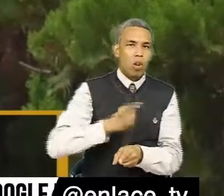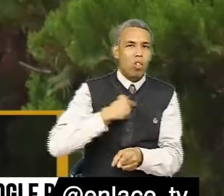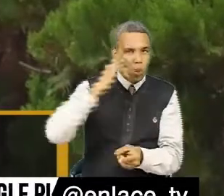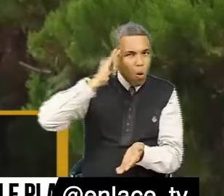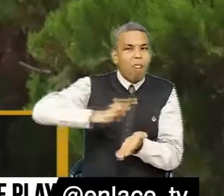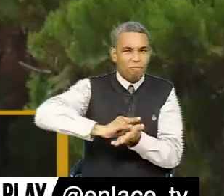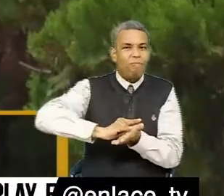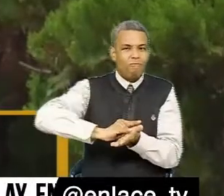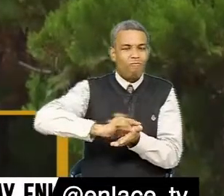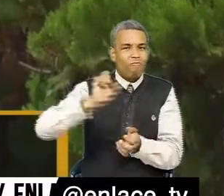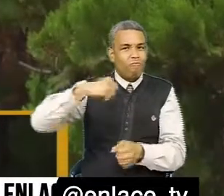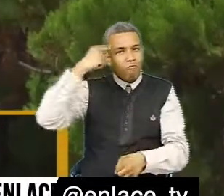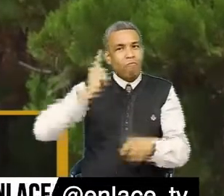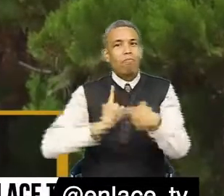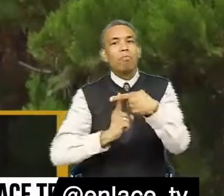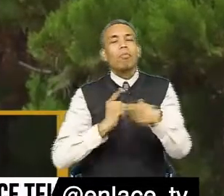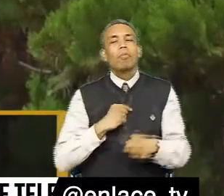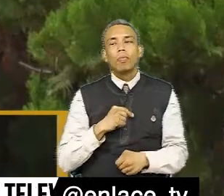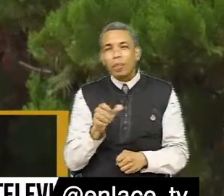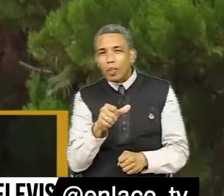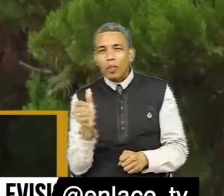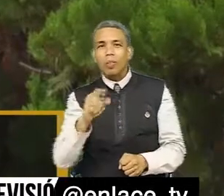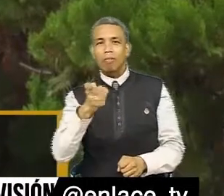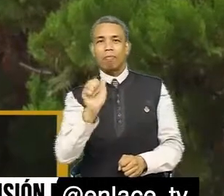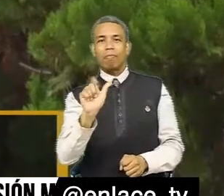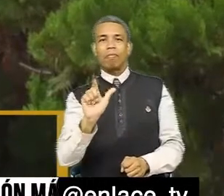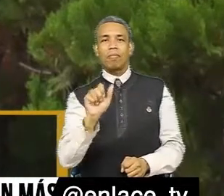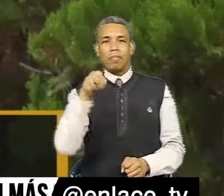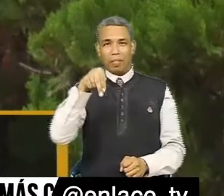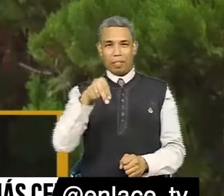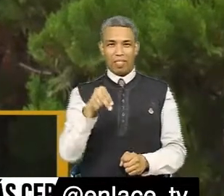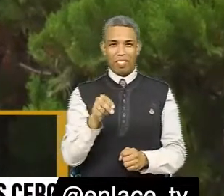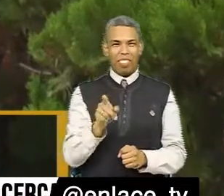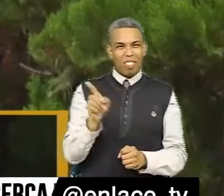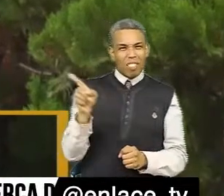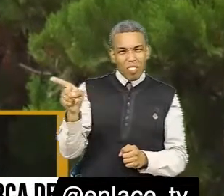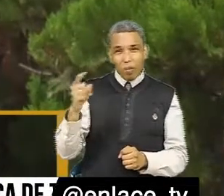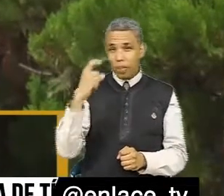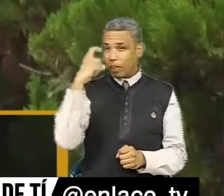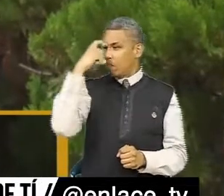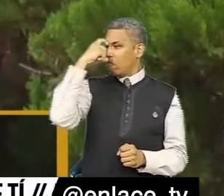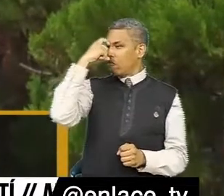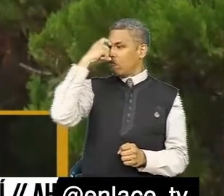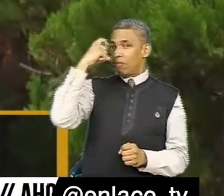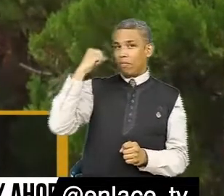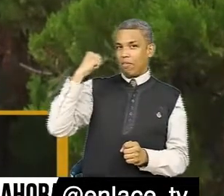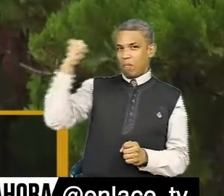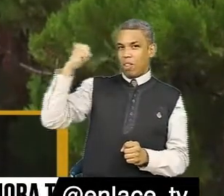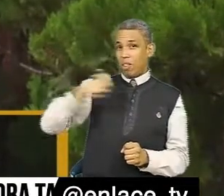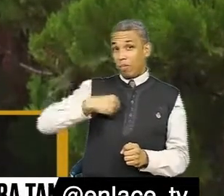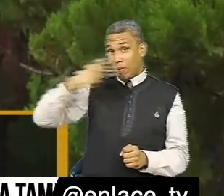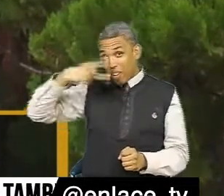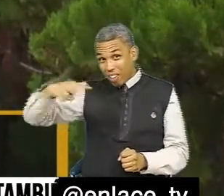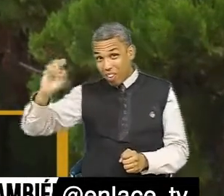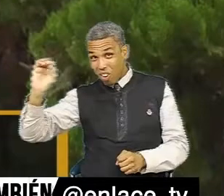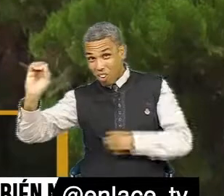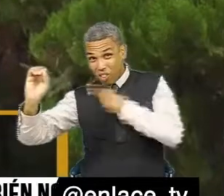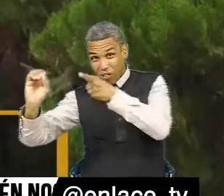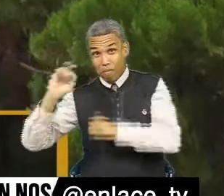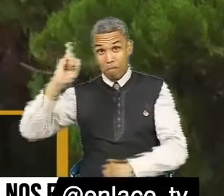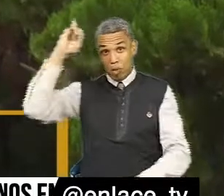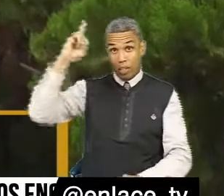canal del partido liberal es quien prácticamente ha tomado la bandera de esta iniciativa de convertir a arrancar mediante tres especial y con el